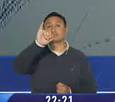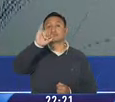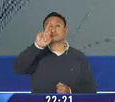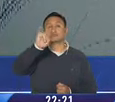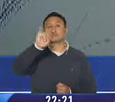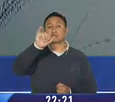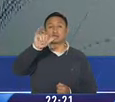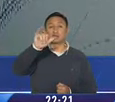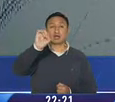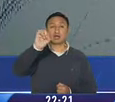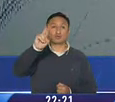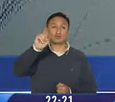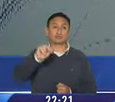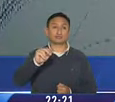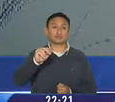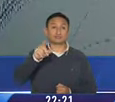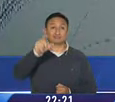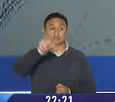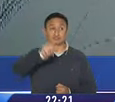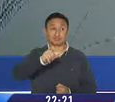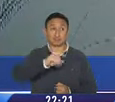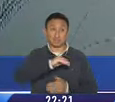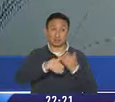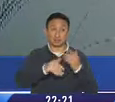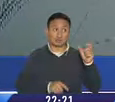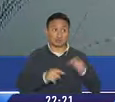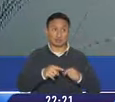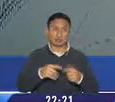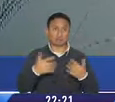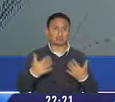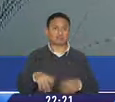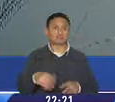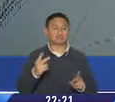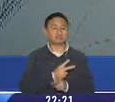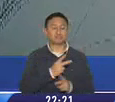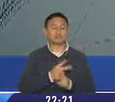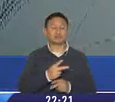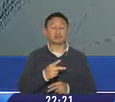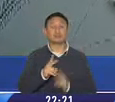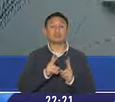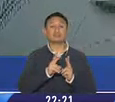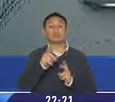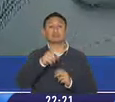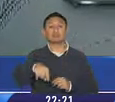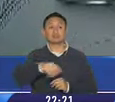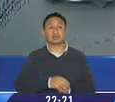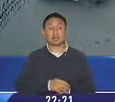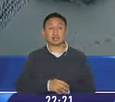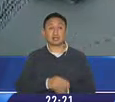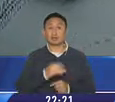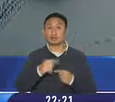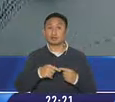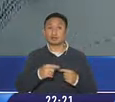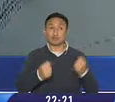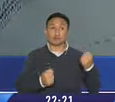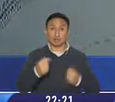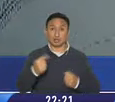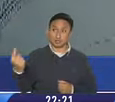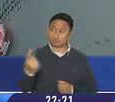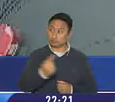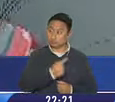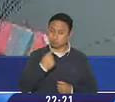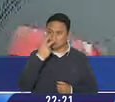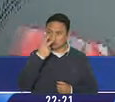Quito. El malestar es generalizado por la inseguridad. Los vecinos afirman que se sienten vigilados por vehículos y